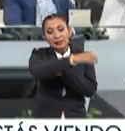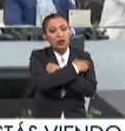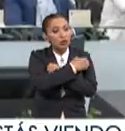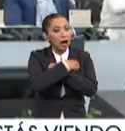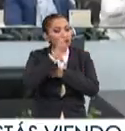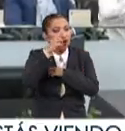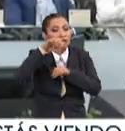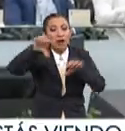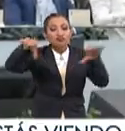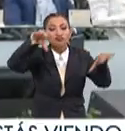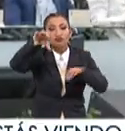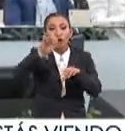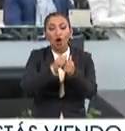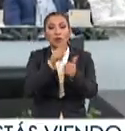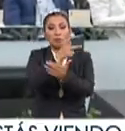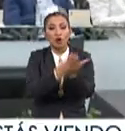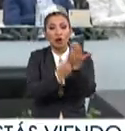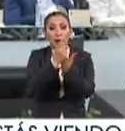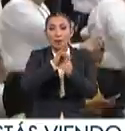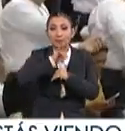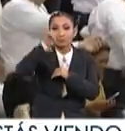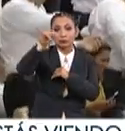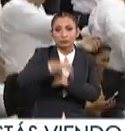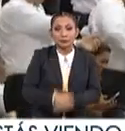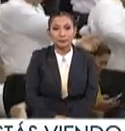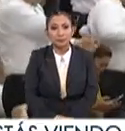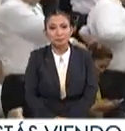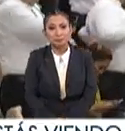educación superior por medio de programas a distancia.